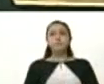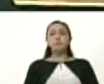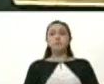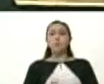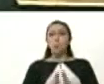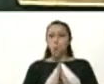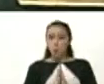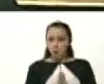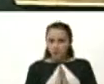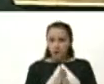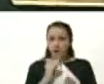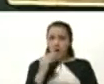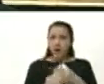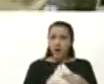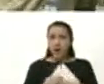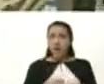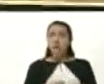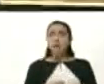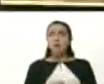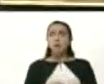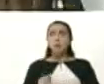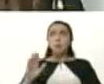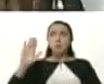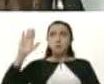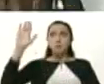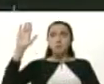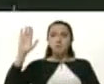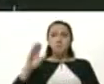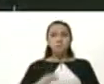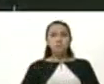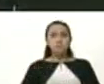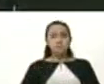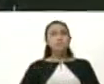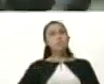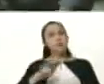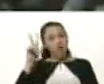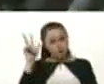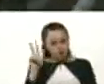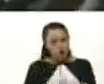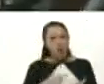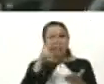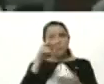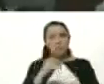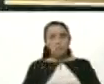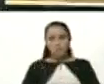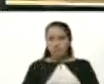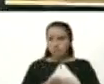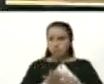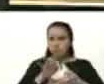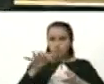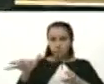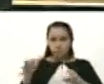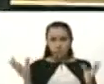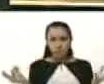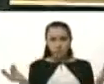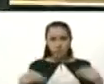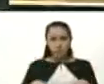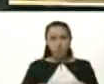favor, hacerlo con la señal de costumbre. Queda aprobado por unanimidad el acuerdo.